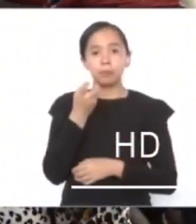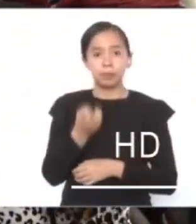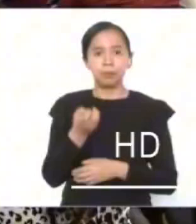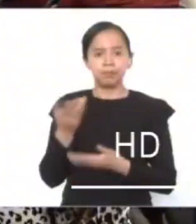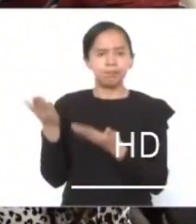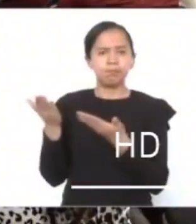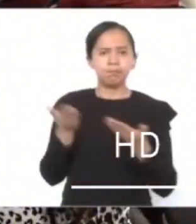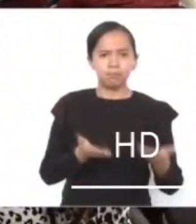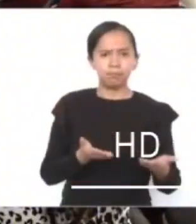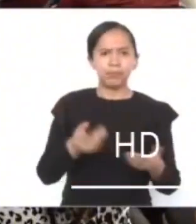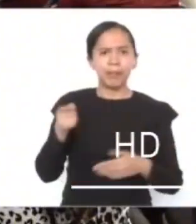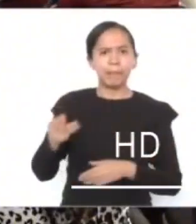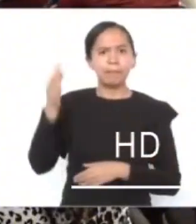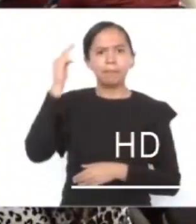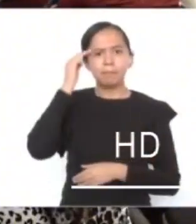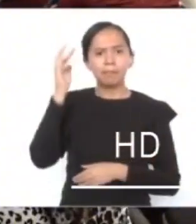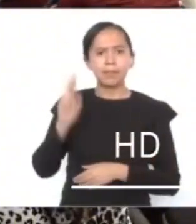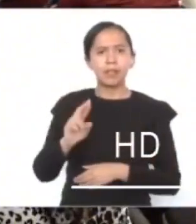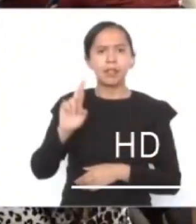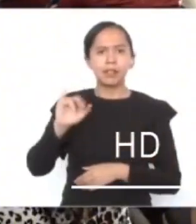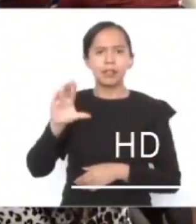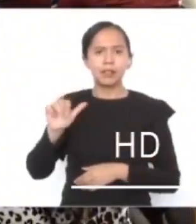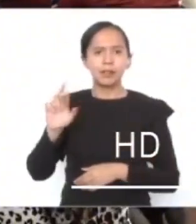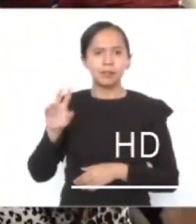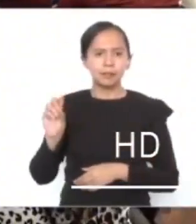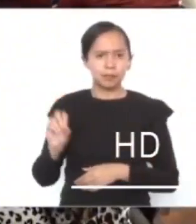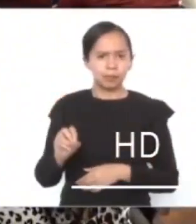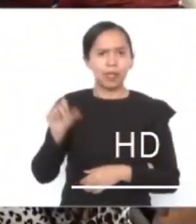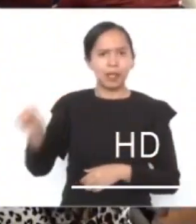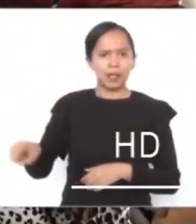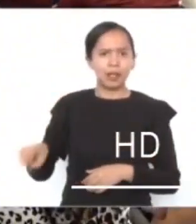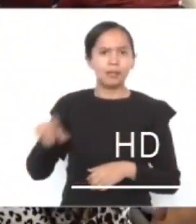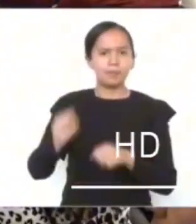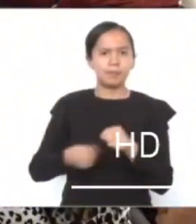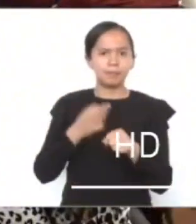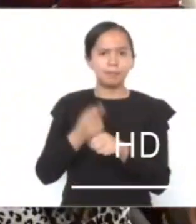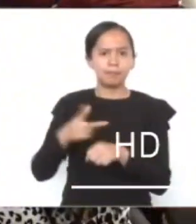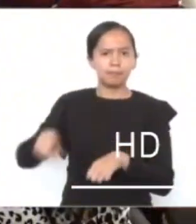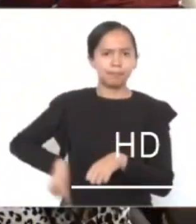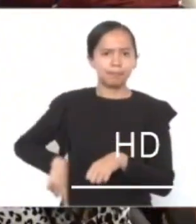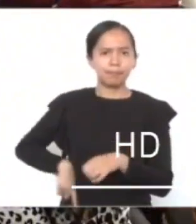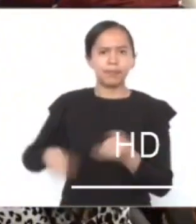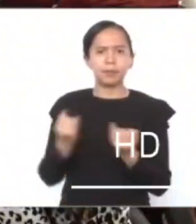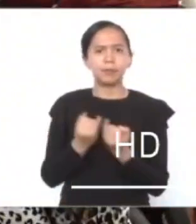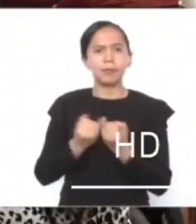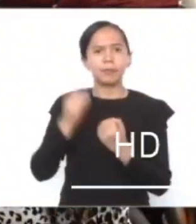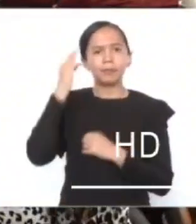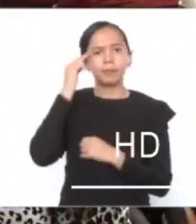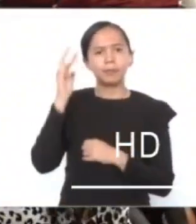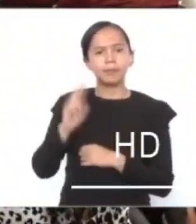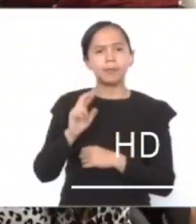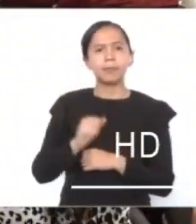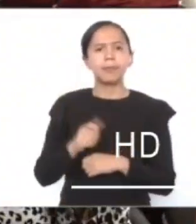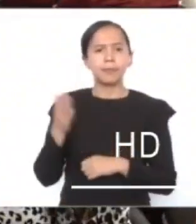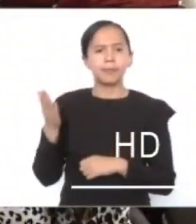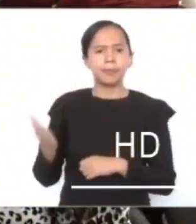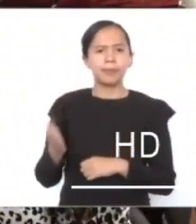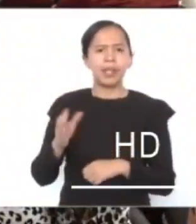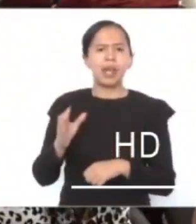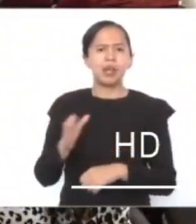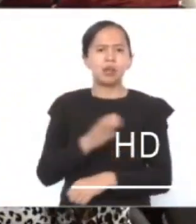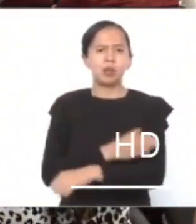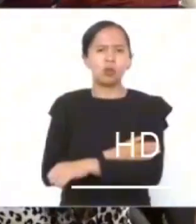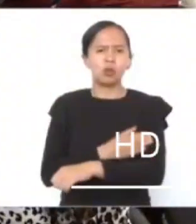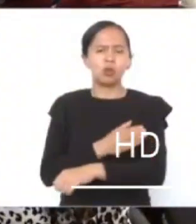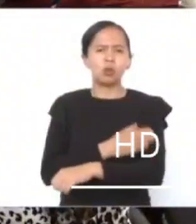nosotros el maestro Ricardo Ruiz Ares, secretario de Gobierno de la Ciudad de México, así como también el maestro Ulises Lara López, coordinador de